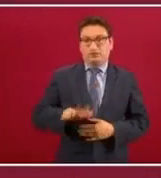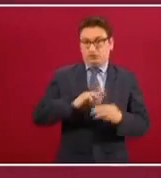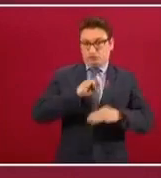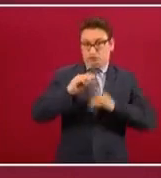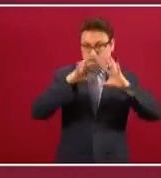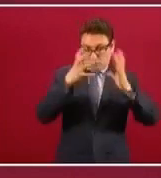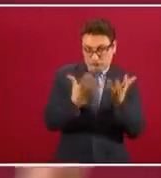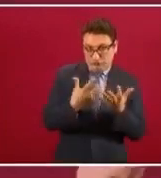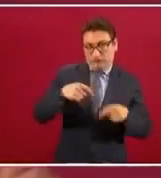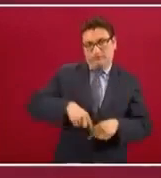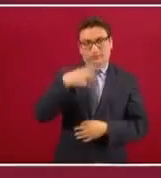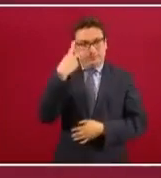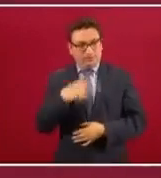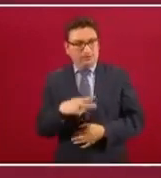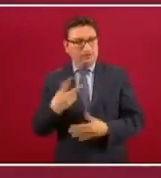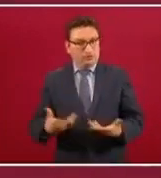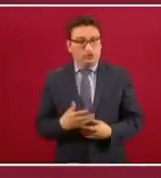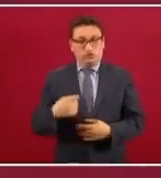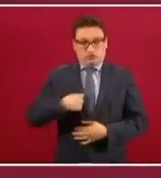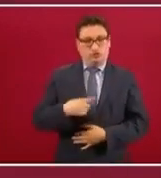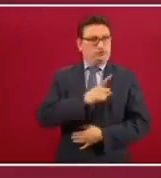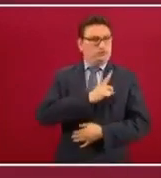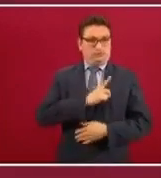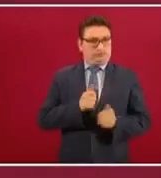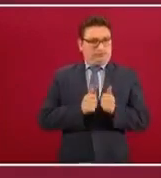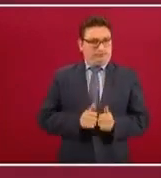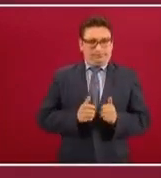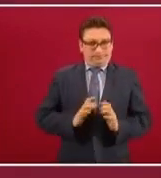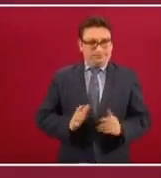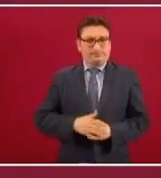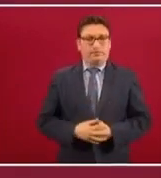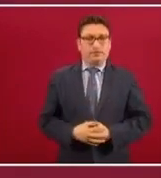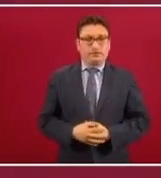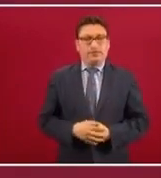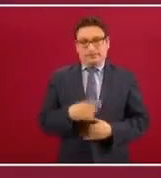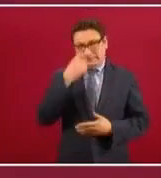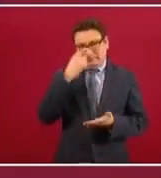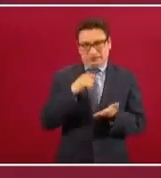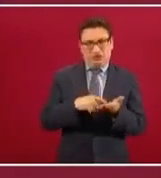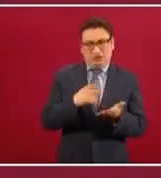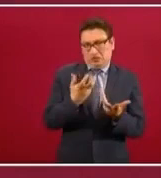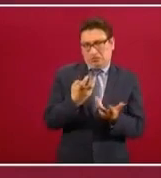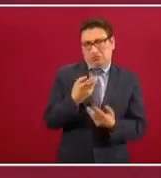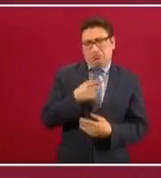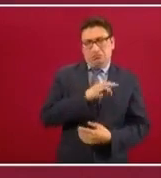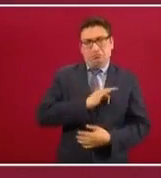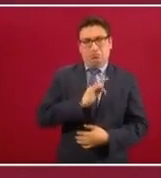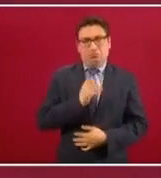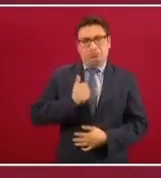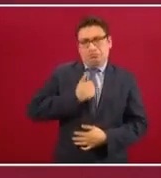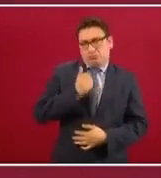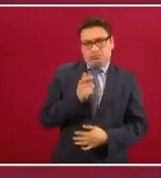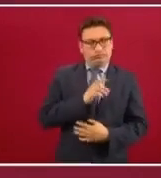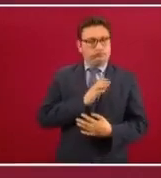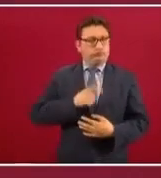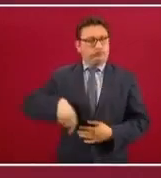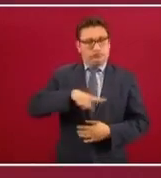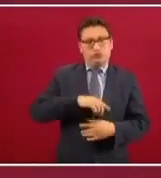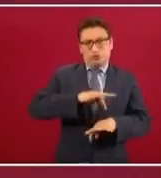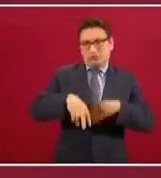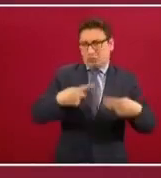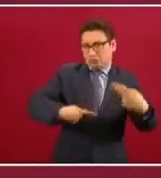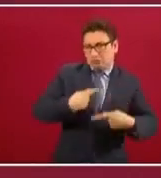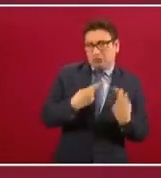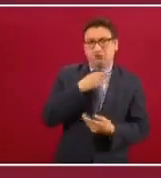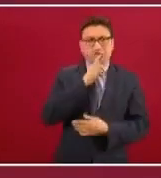México. Hoy voy a estar yo solo y creo que vamos a tener la oportunidad de dedicar más tiempo a las preguntas y